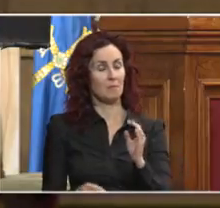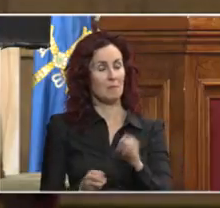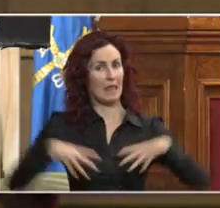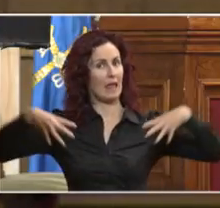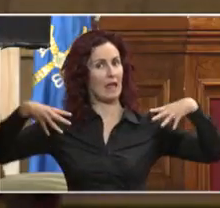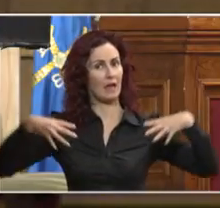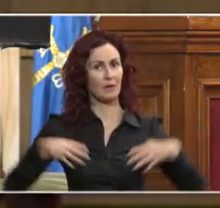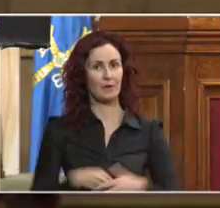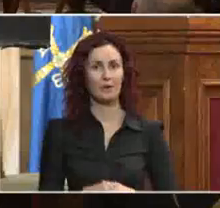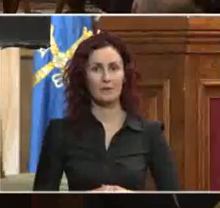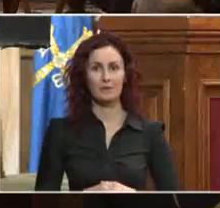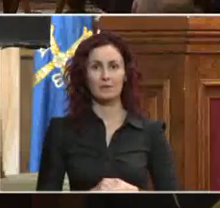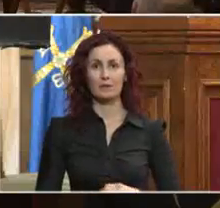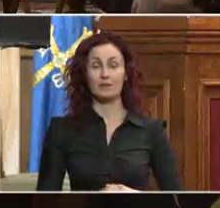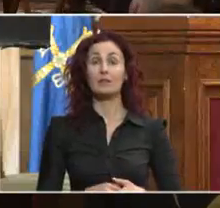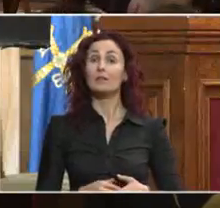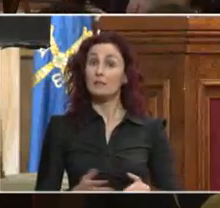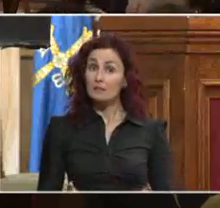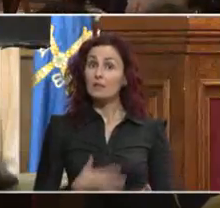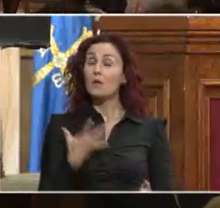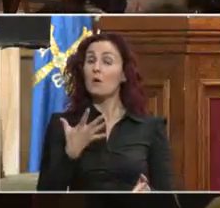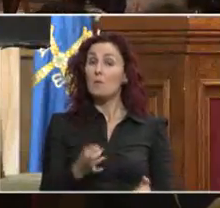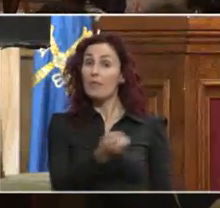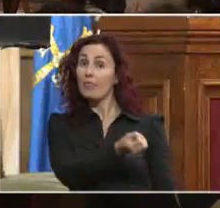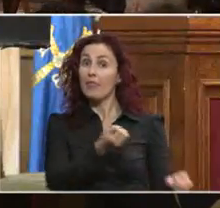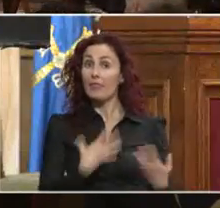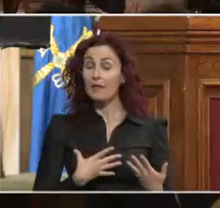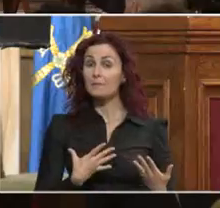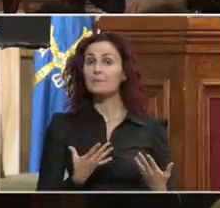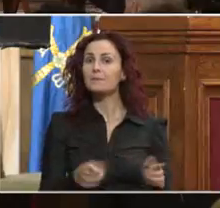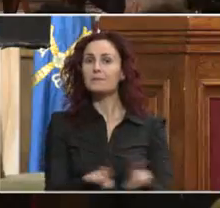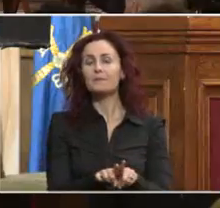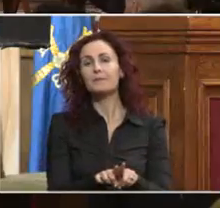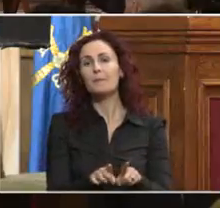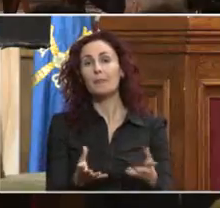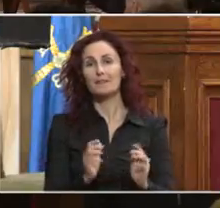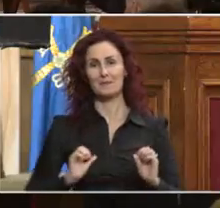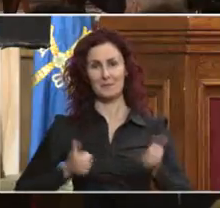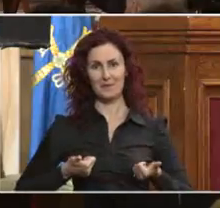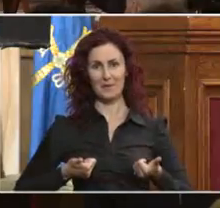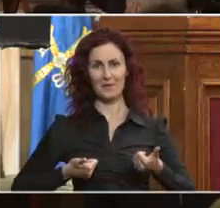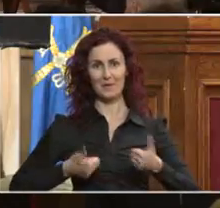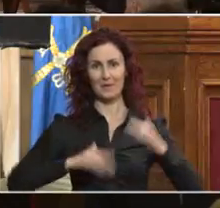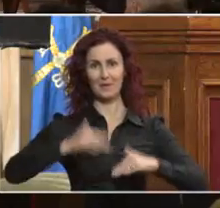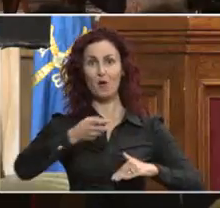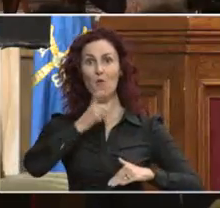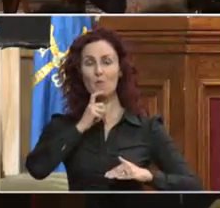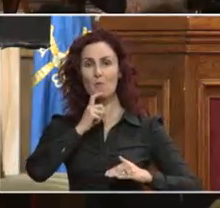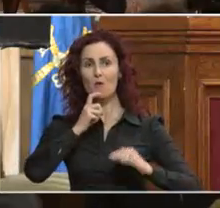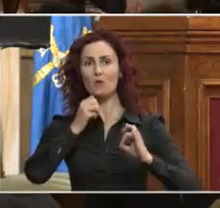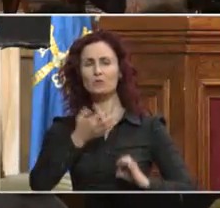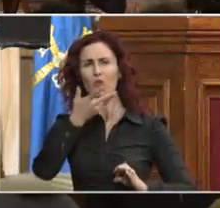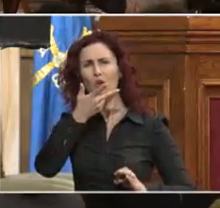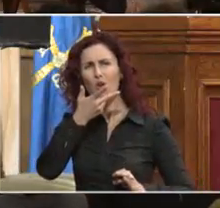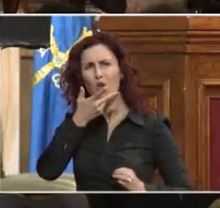¿no?, este crecimiento. Y quizá nos podríais contar vuestros inicios, cómo os conocisteis, porque creo